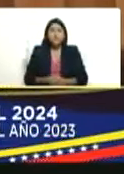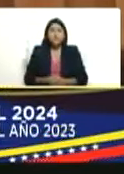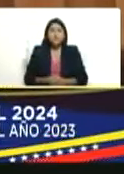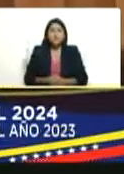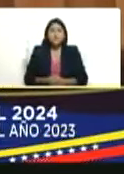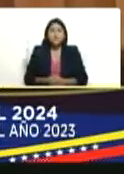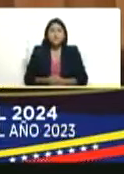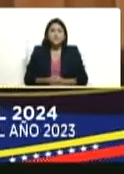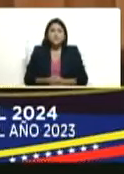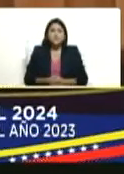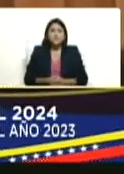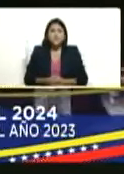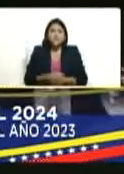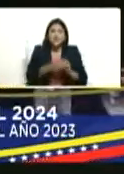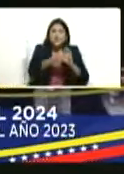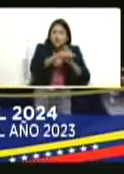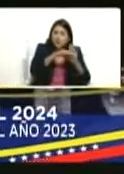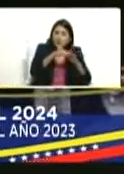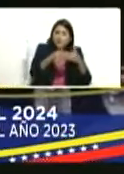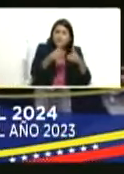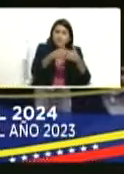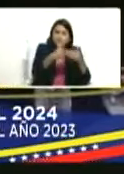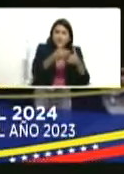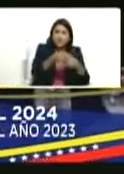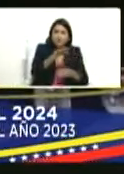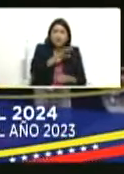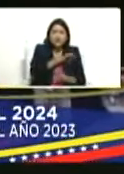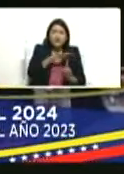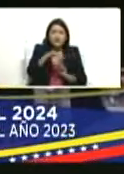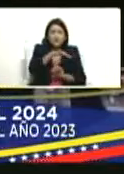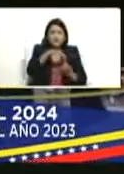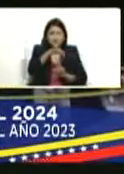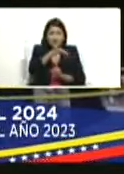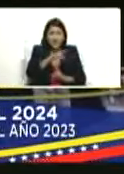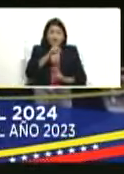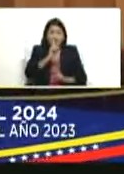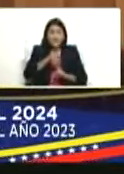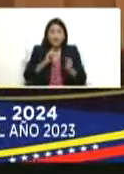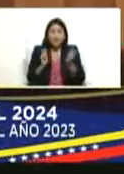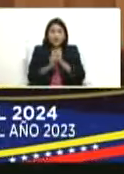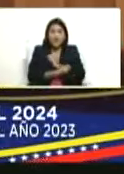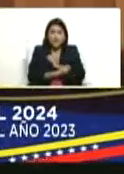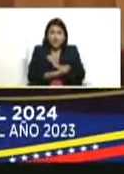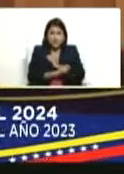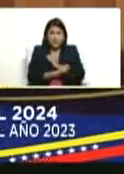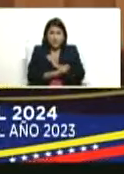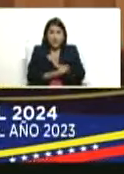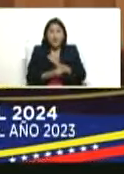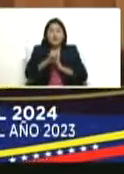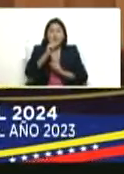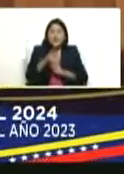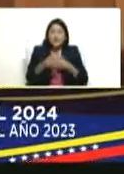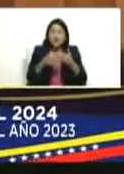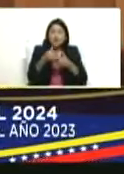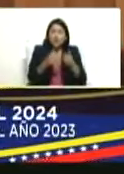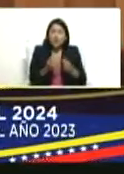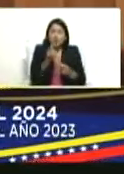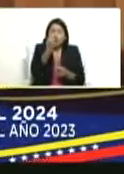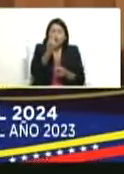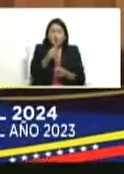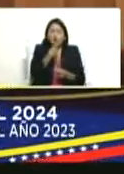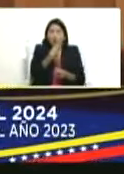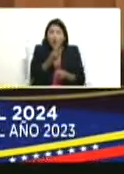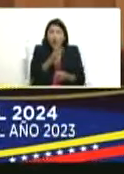la reforma del Código de Procedimiento Civil que establezca un procedimiento único, oral y expedito, como lo mandata